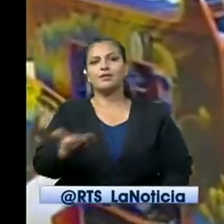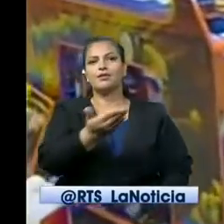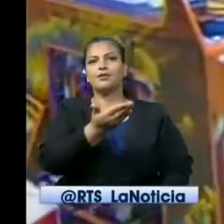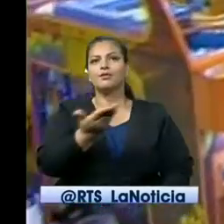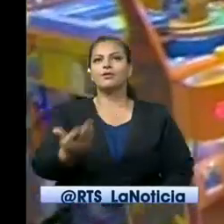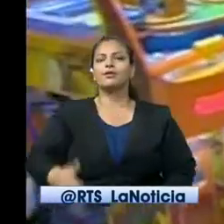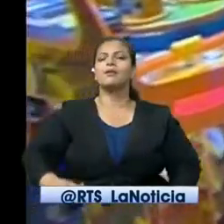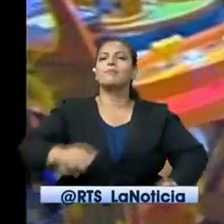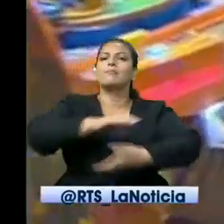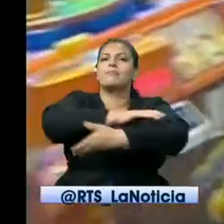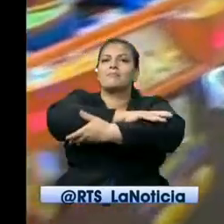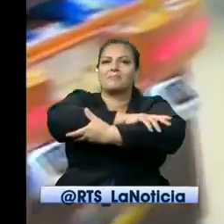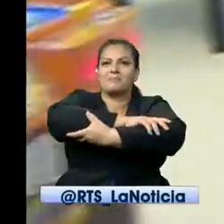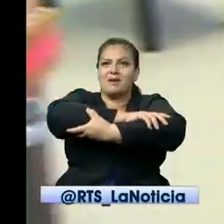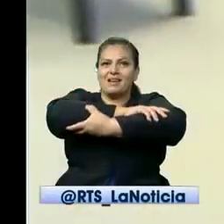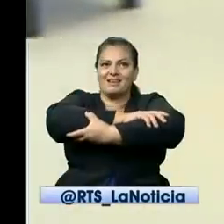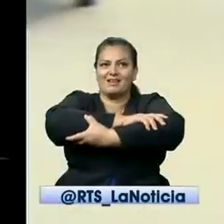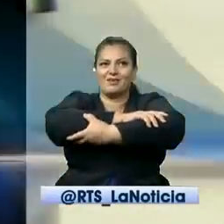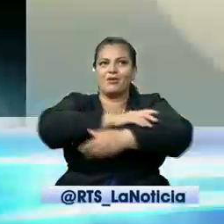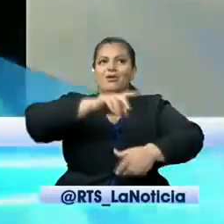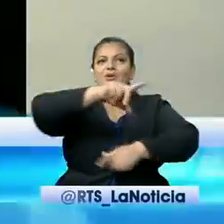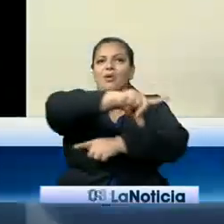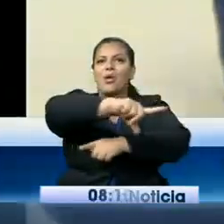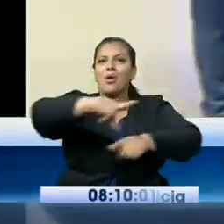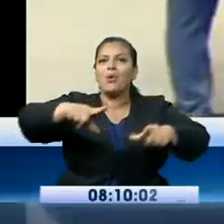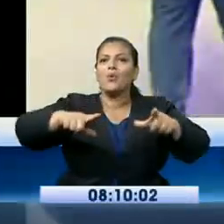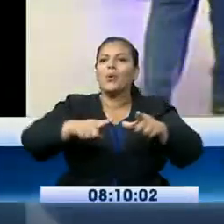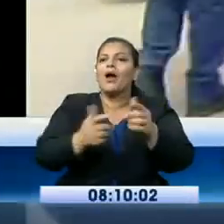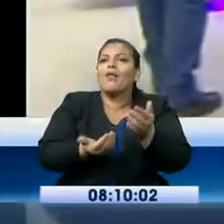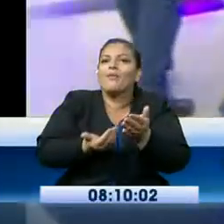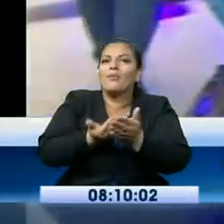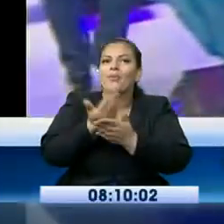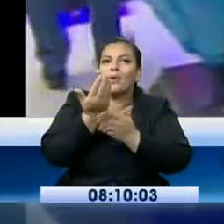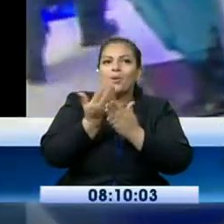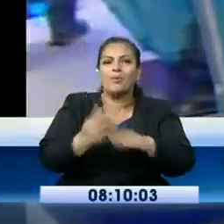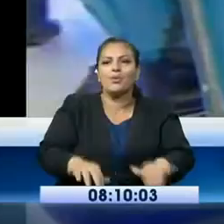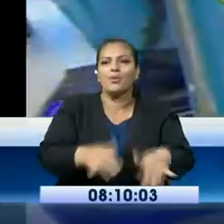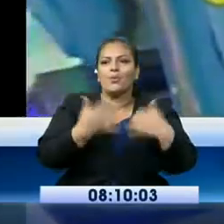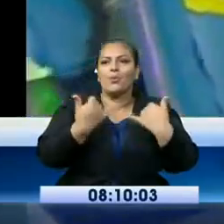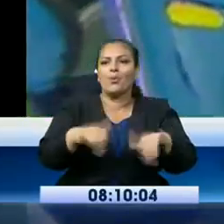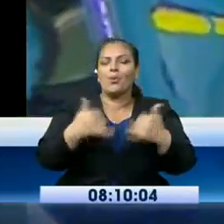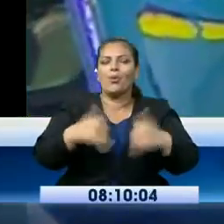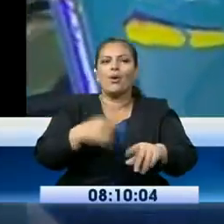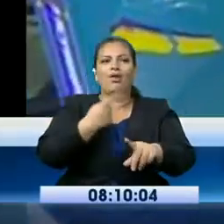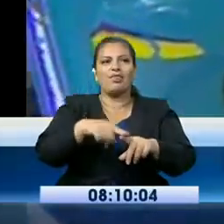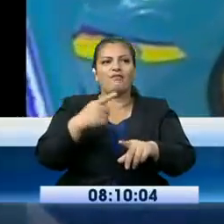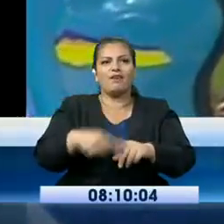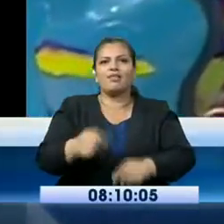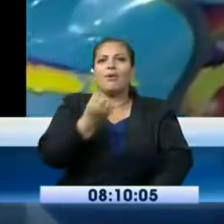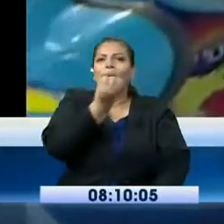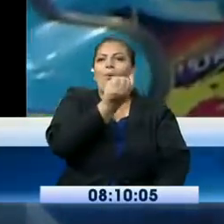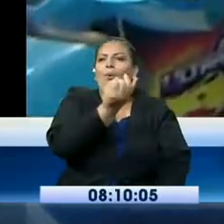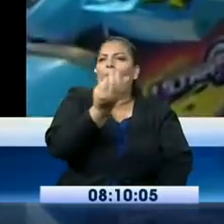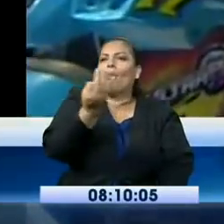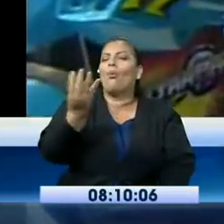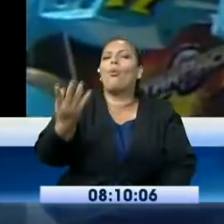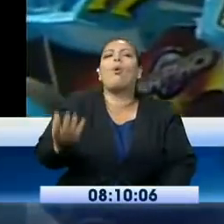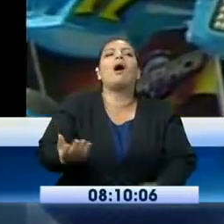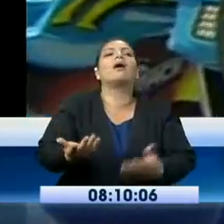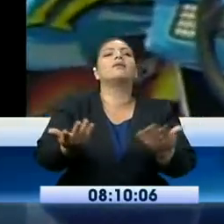en este lugar existen 29 juegos de diferentes tipos para jóvenes